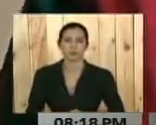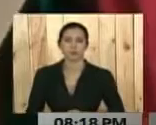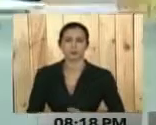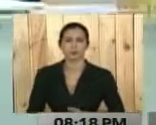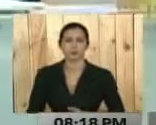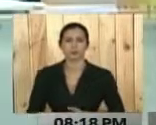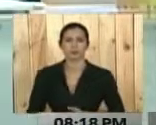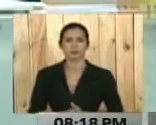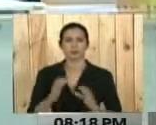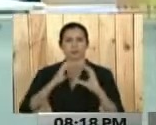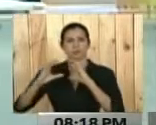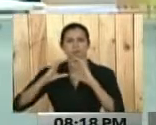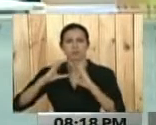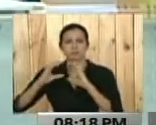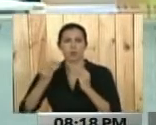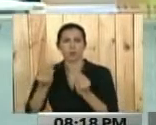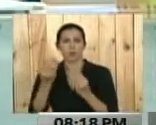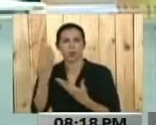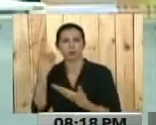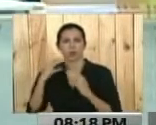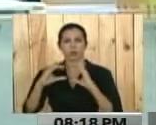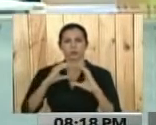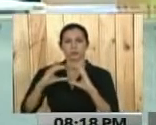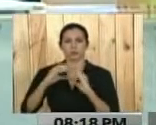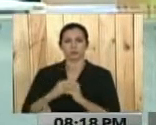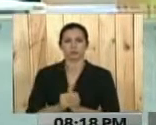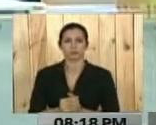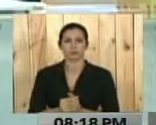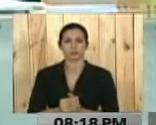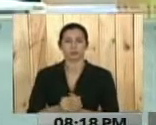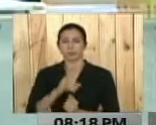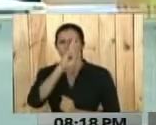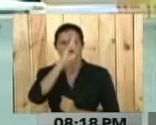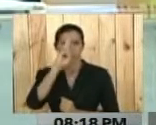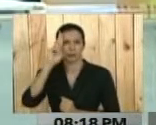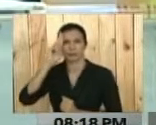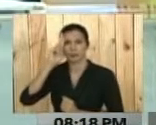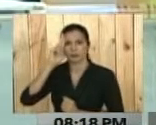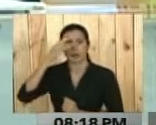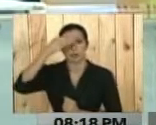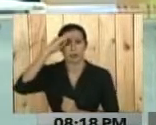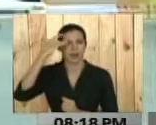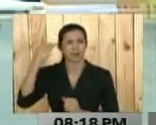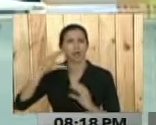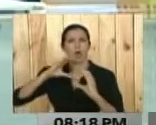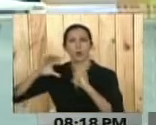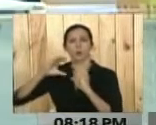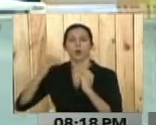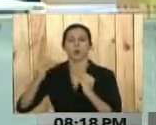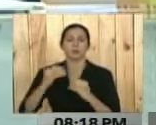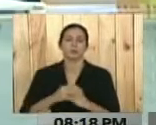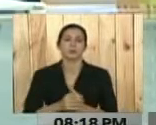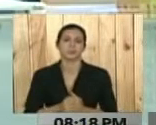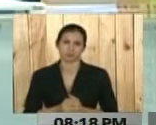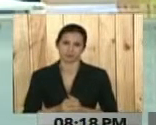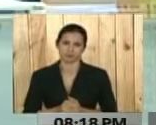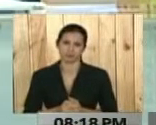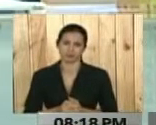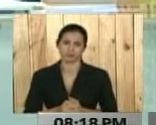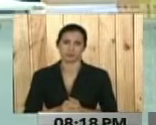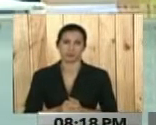las comunicaciones con Madrid y La Habana por parte de